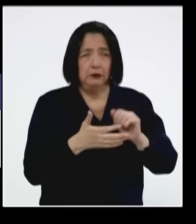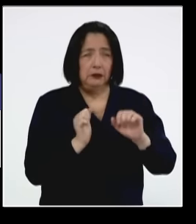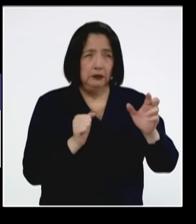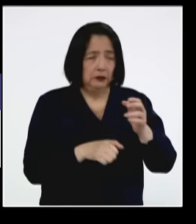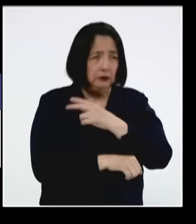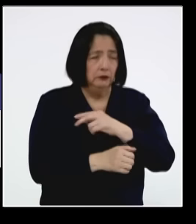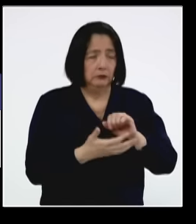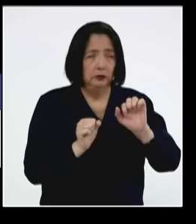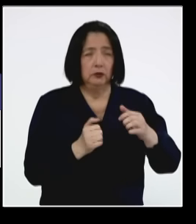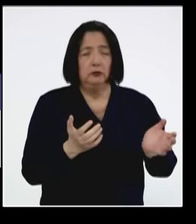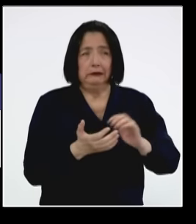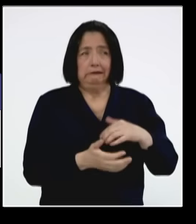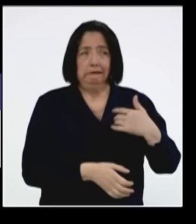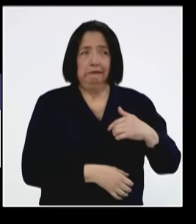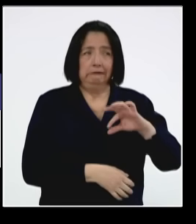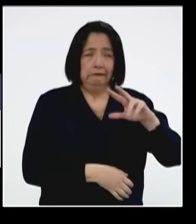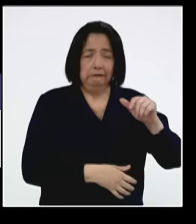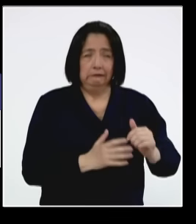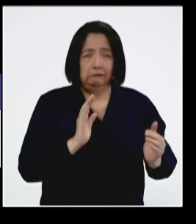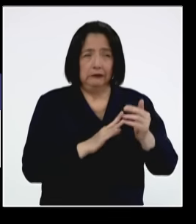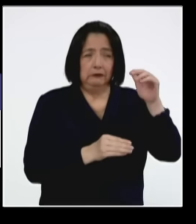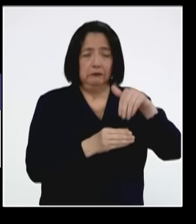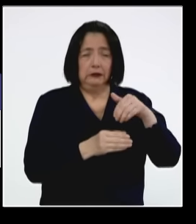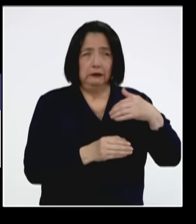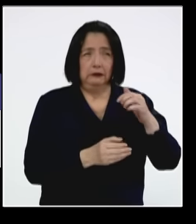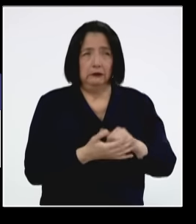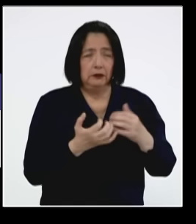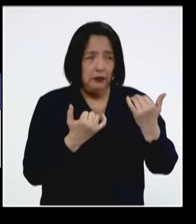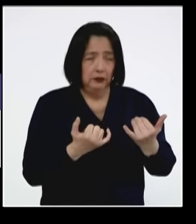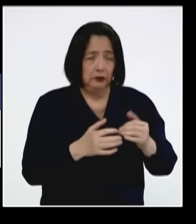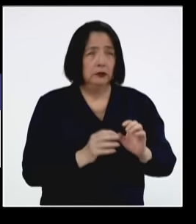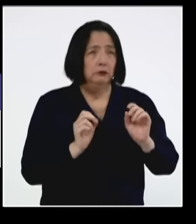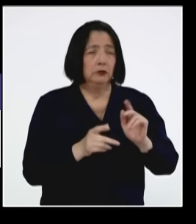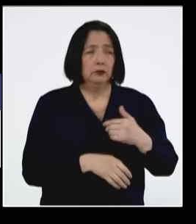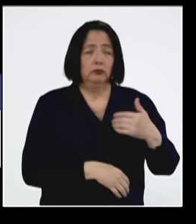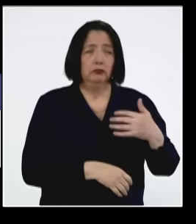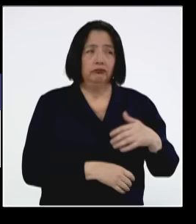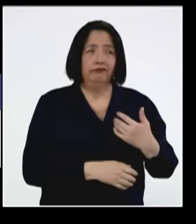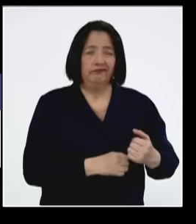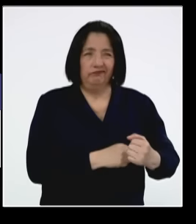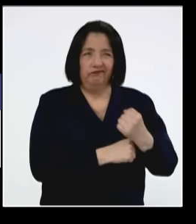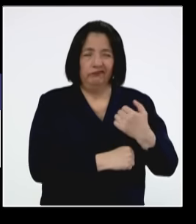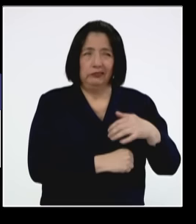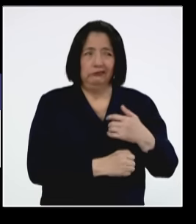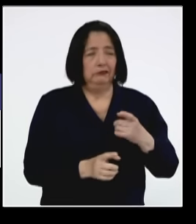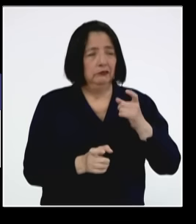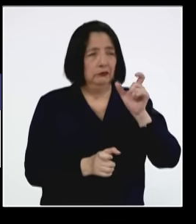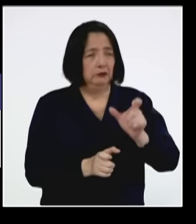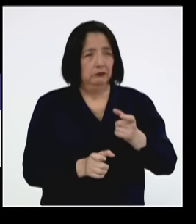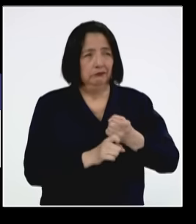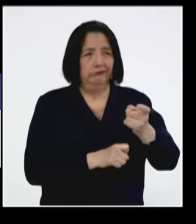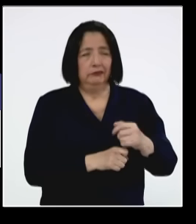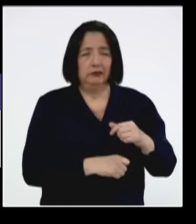atendida. Nuevamente, un asalto a una agencia bancaria y en esta oportunidad un asalto violento que ha dejado una